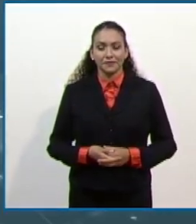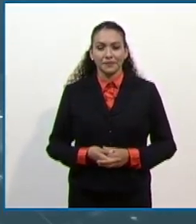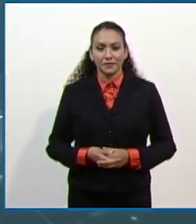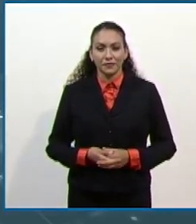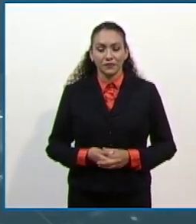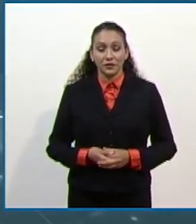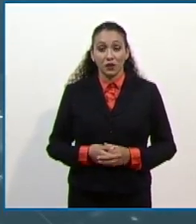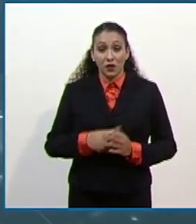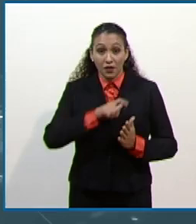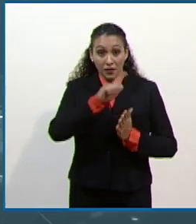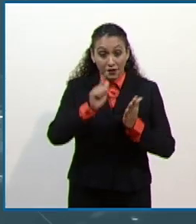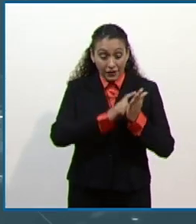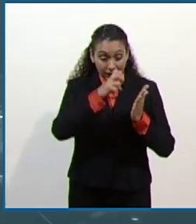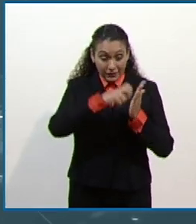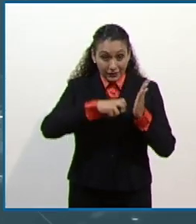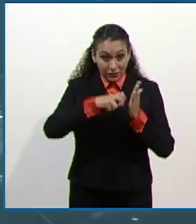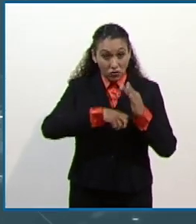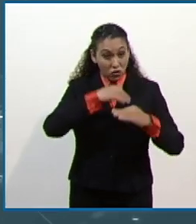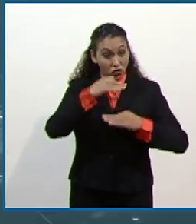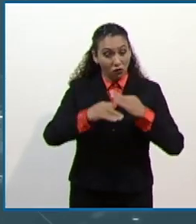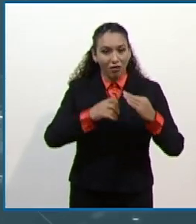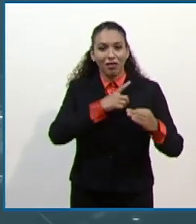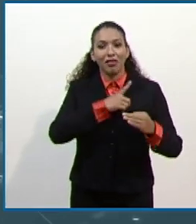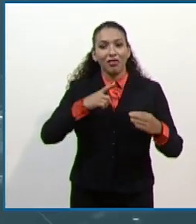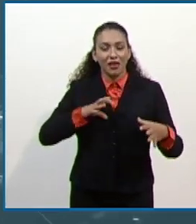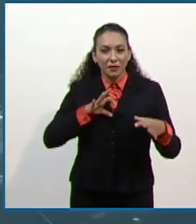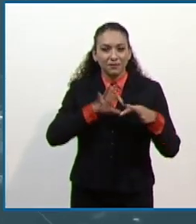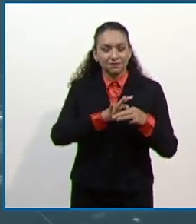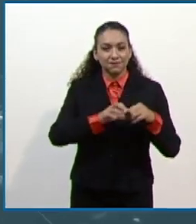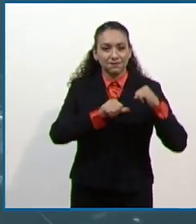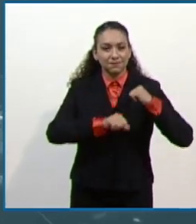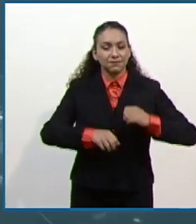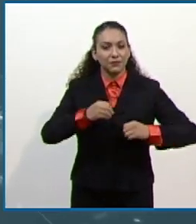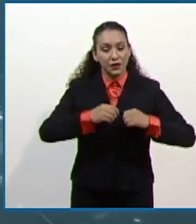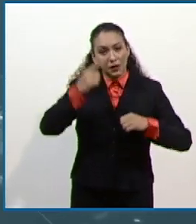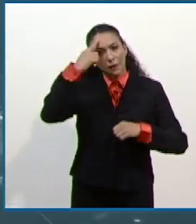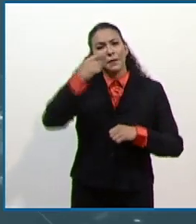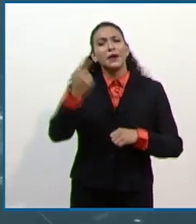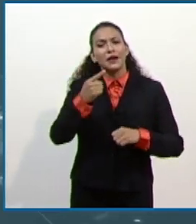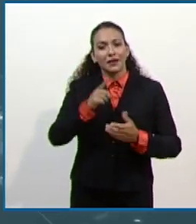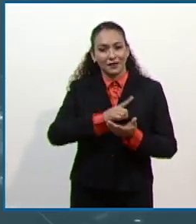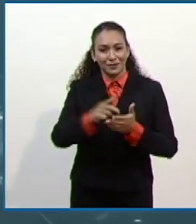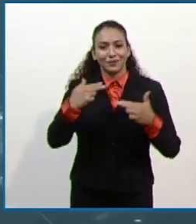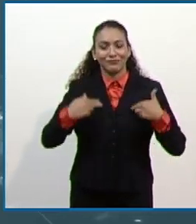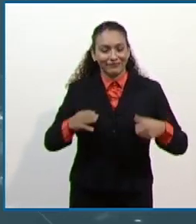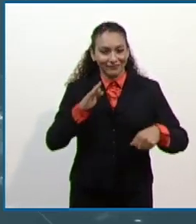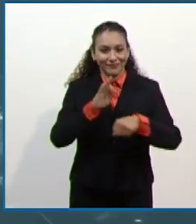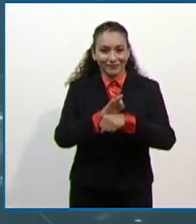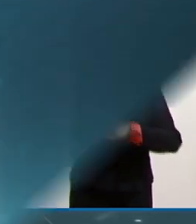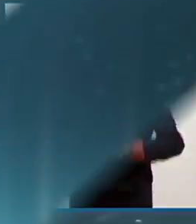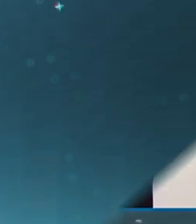Toda reforma debe fortalecer al Poder Judicial y la protección de los derechos humanos.